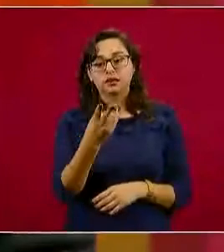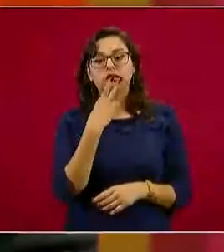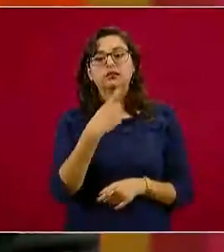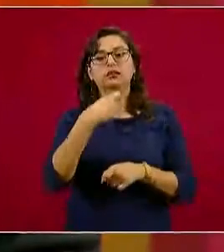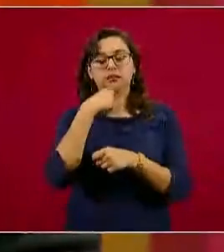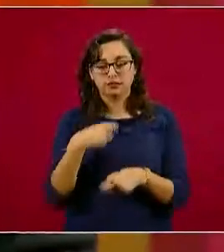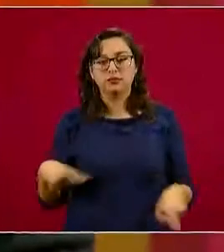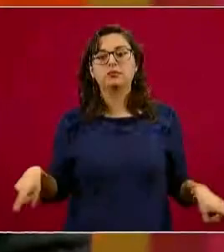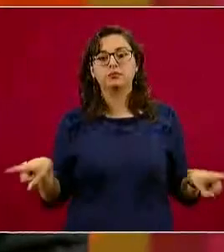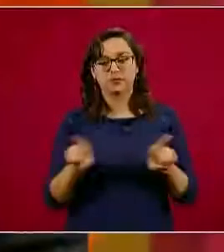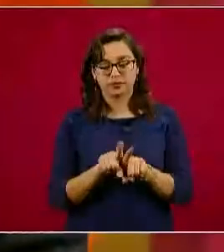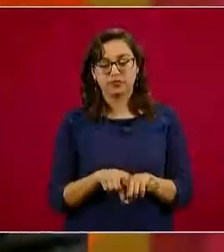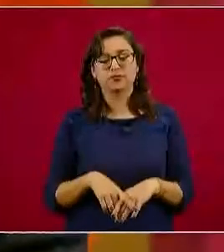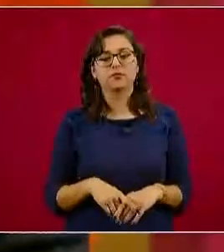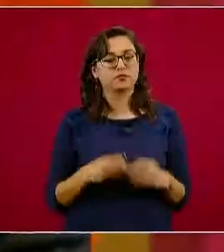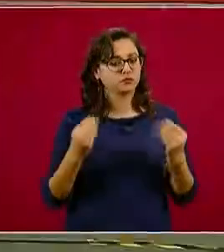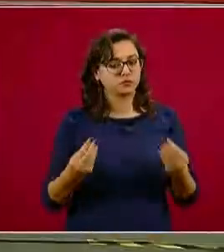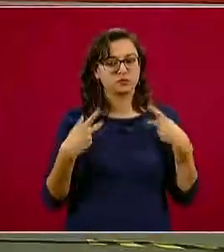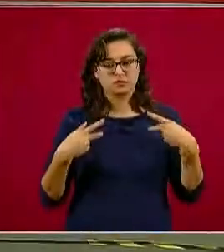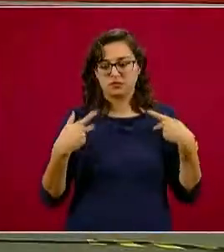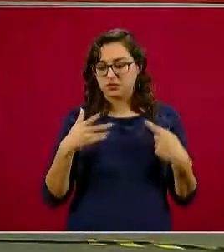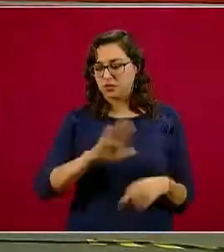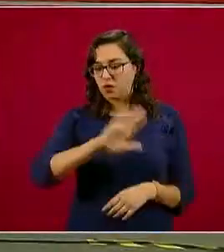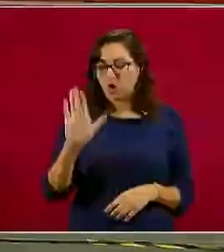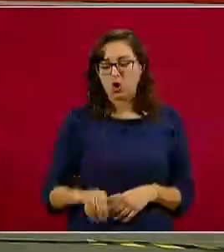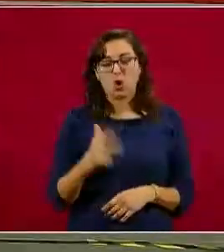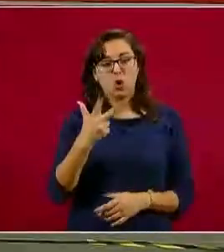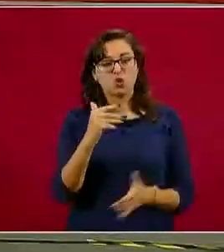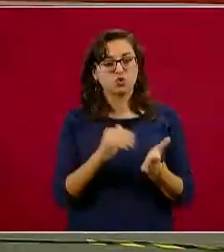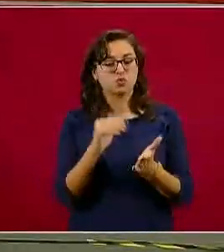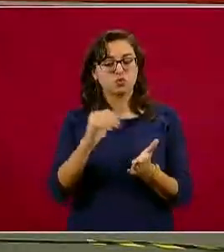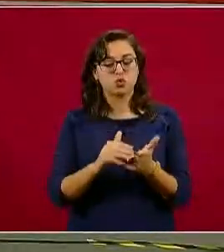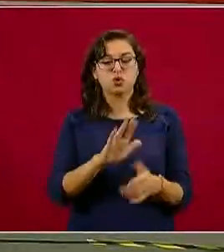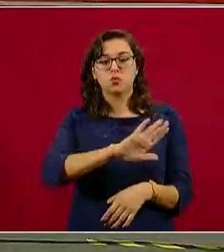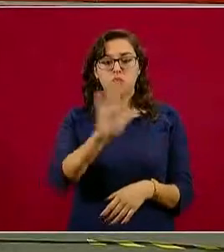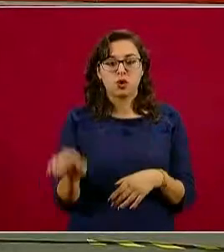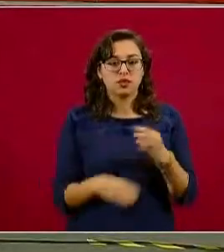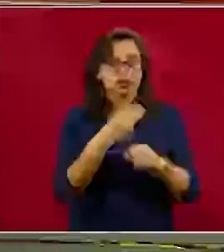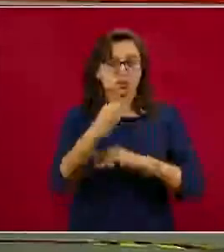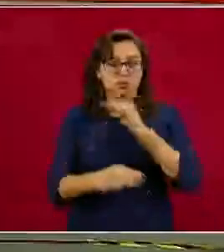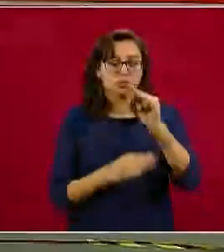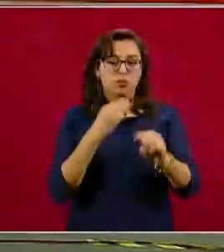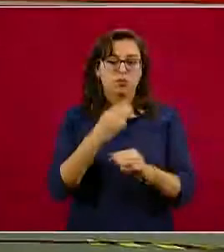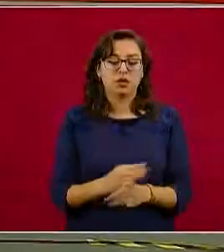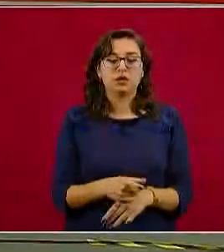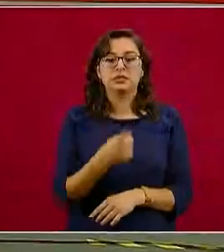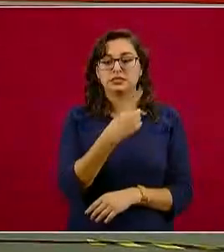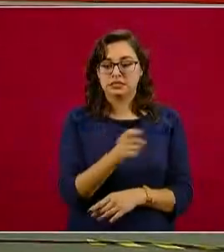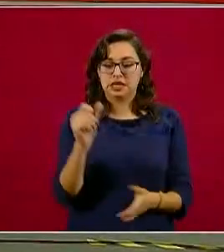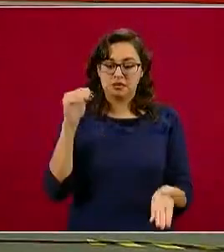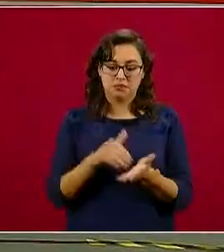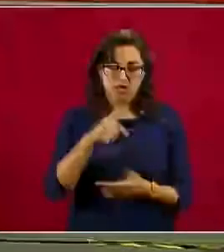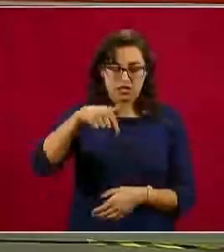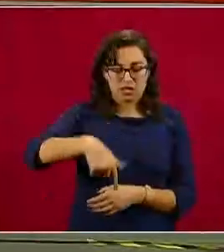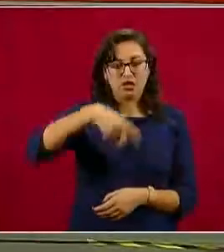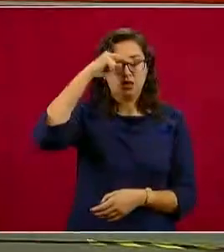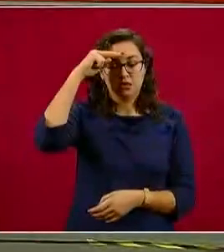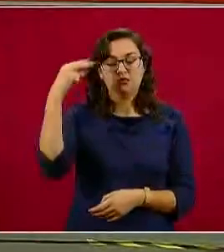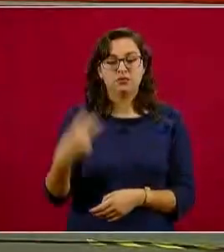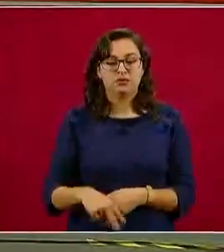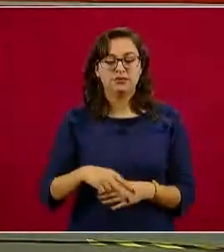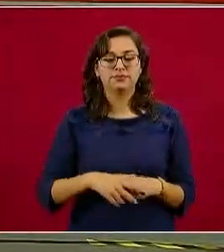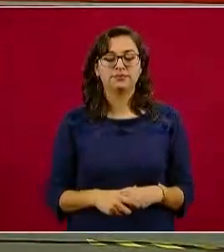también, produce otro tanto, 8 millones de muertes mundiales, más de 100 mil en México, etcétera.